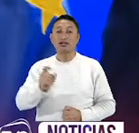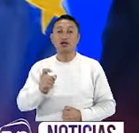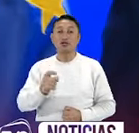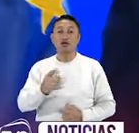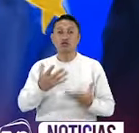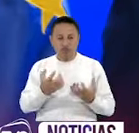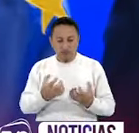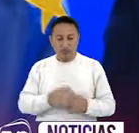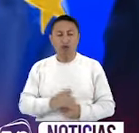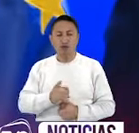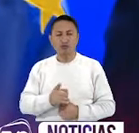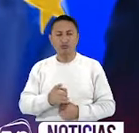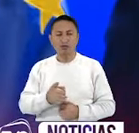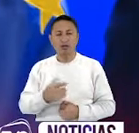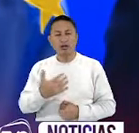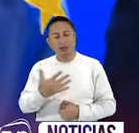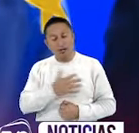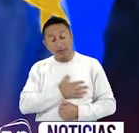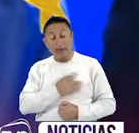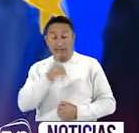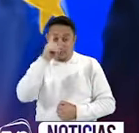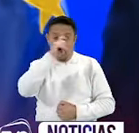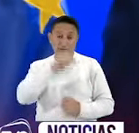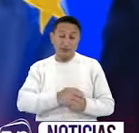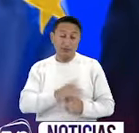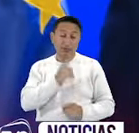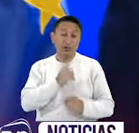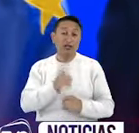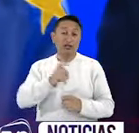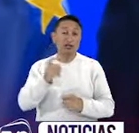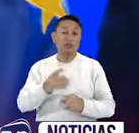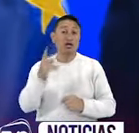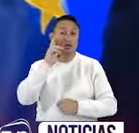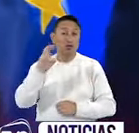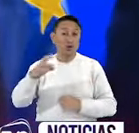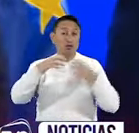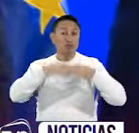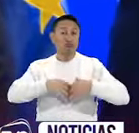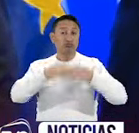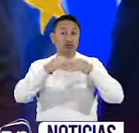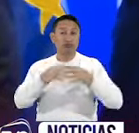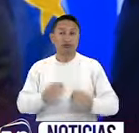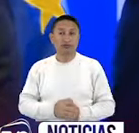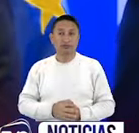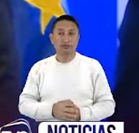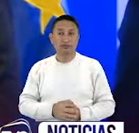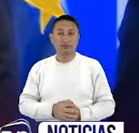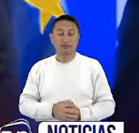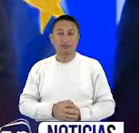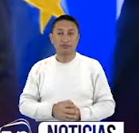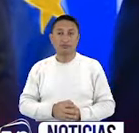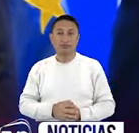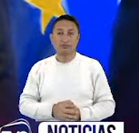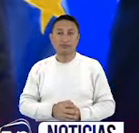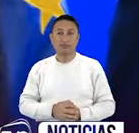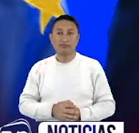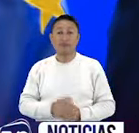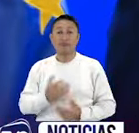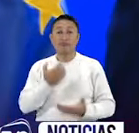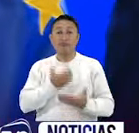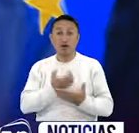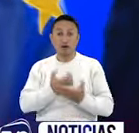una decisión muy dura porque también necesitamos levantar el turismo, levantar pues la economía, y